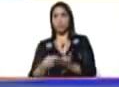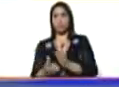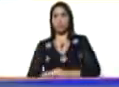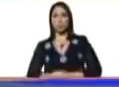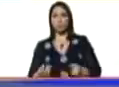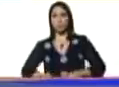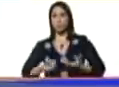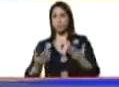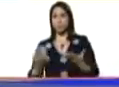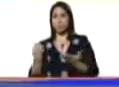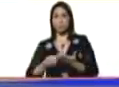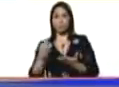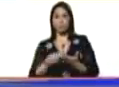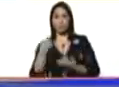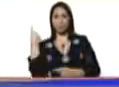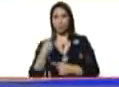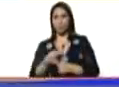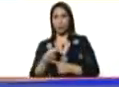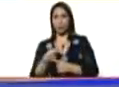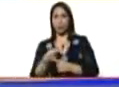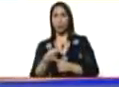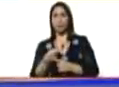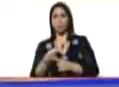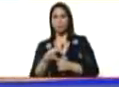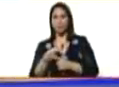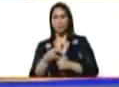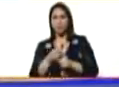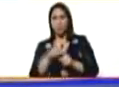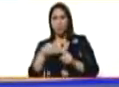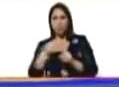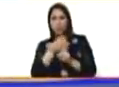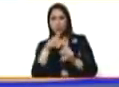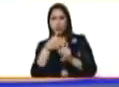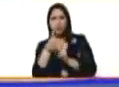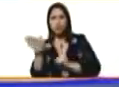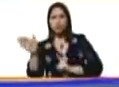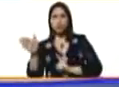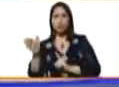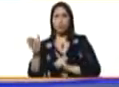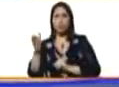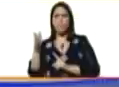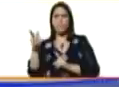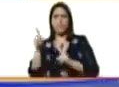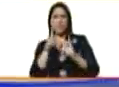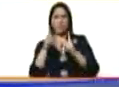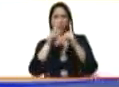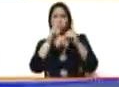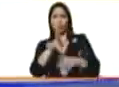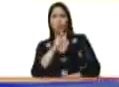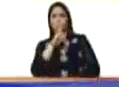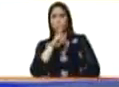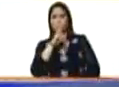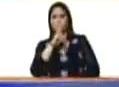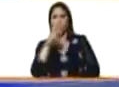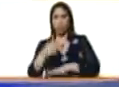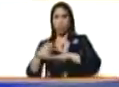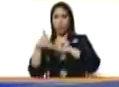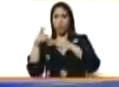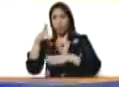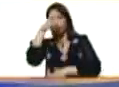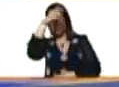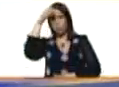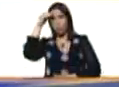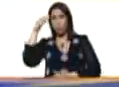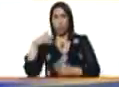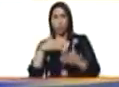esa inversión tenemos que evadir la persecución inclemente del gobierno de Donald Trump contra nuestro país, y esta